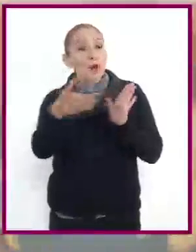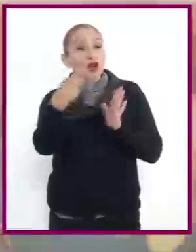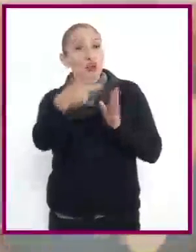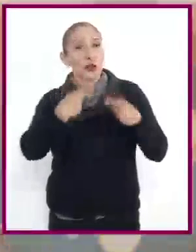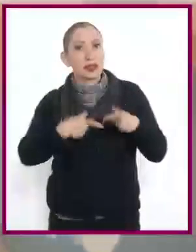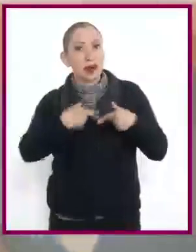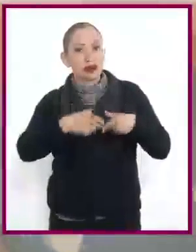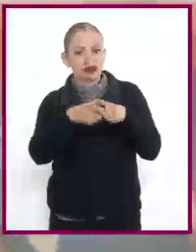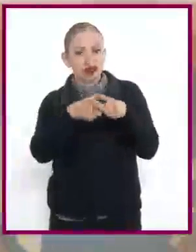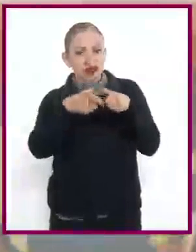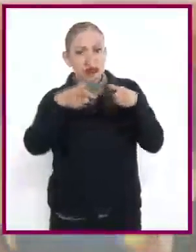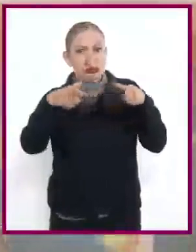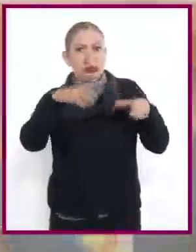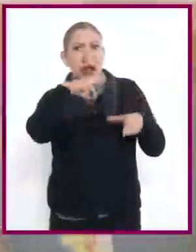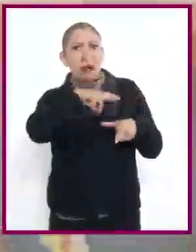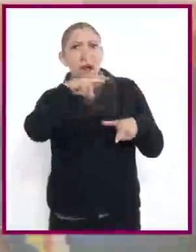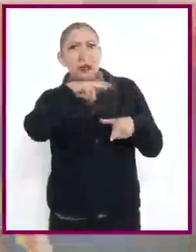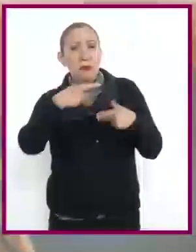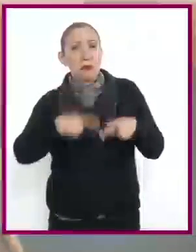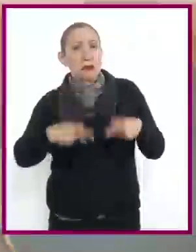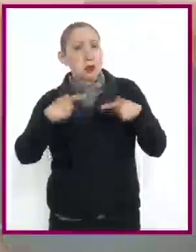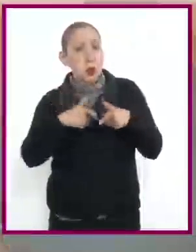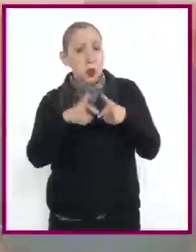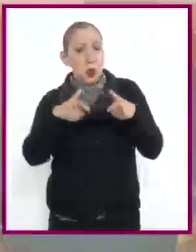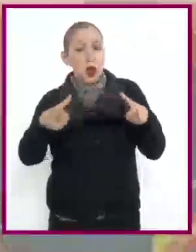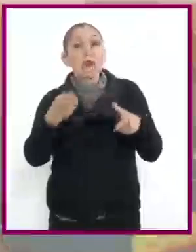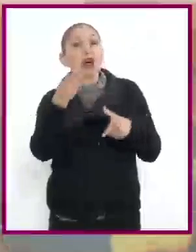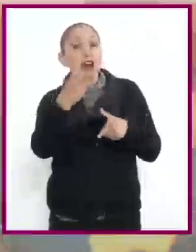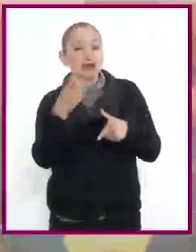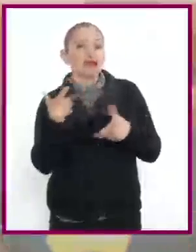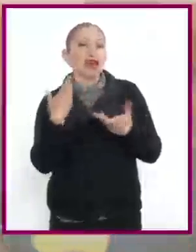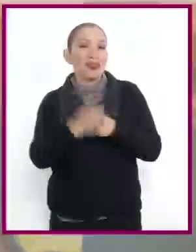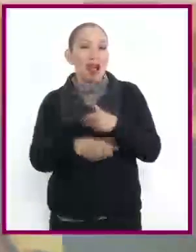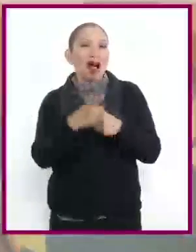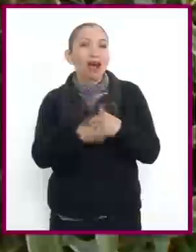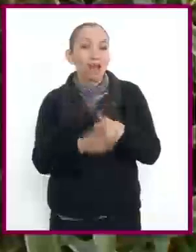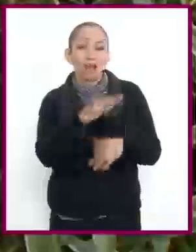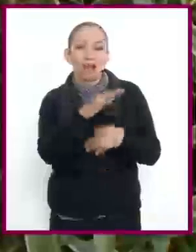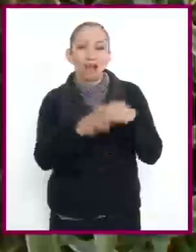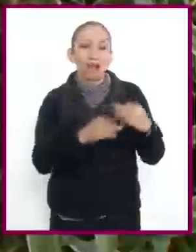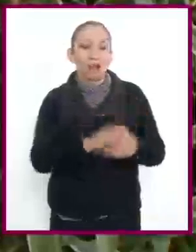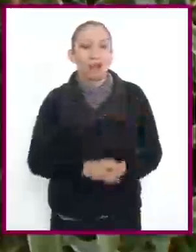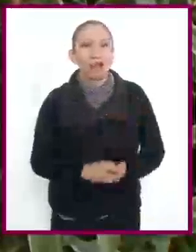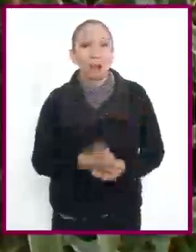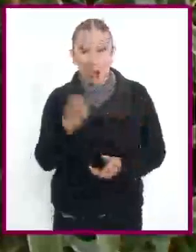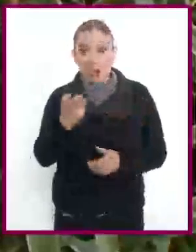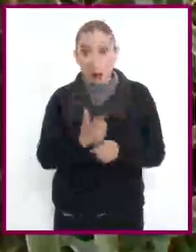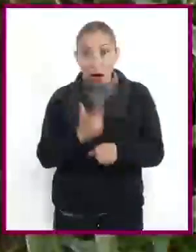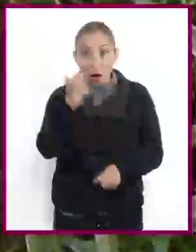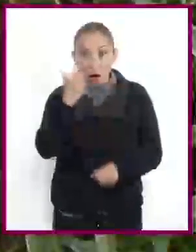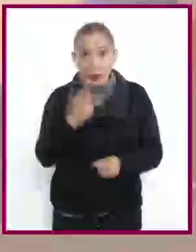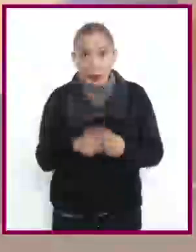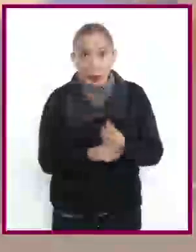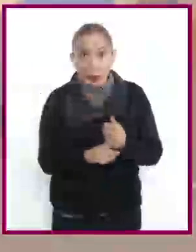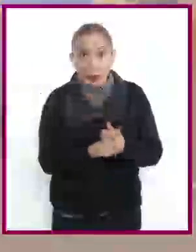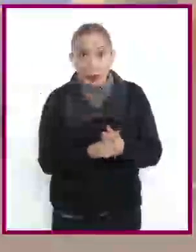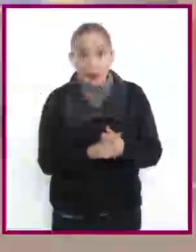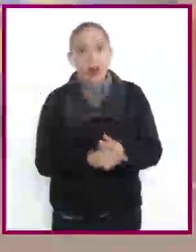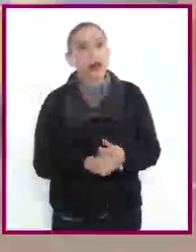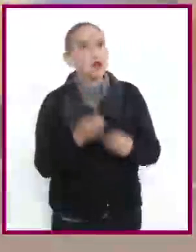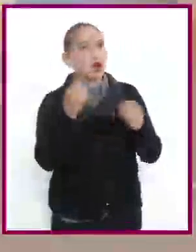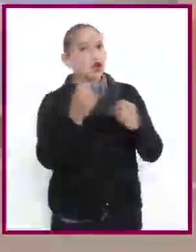unas décadas China era un país agrícola y ahora tiene un modelo económico basado en industrias que dependen